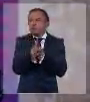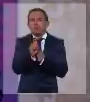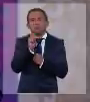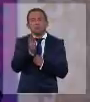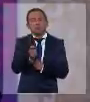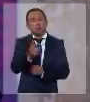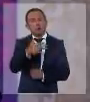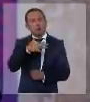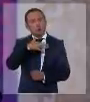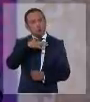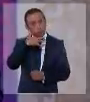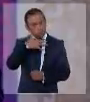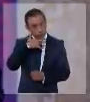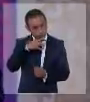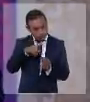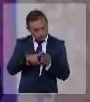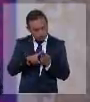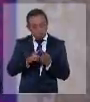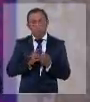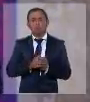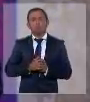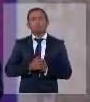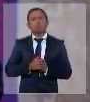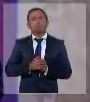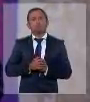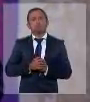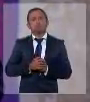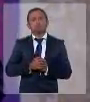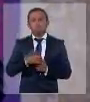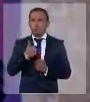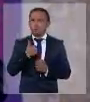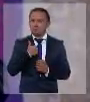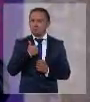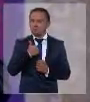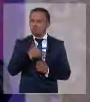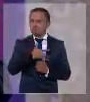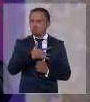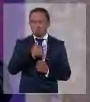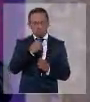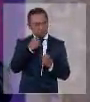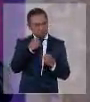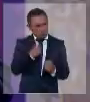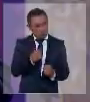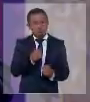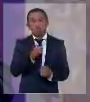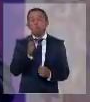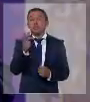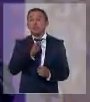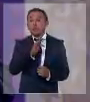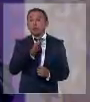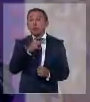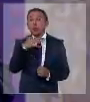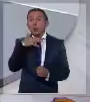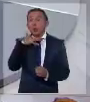Sostengo en esta materia que si se evita la corrupción en la compra de